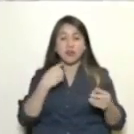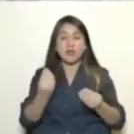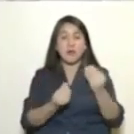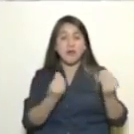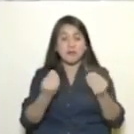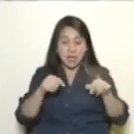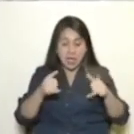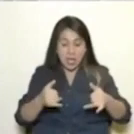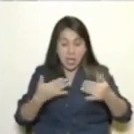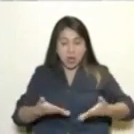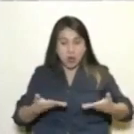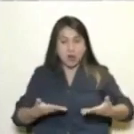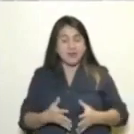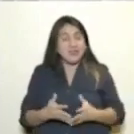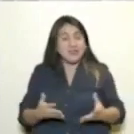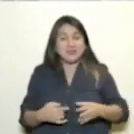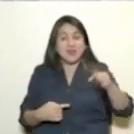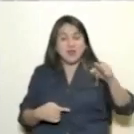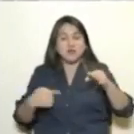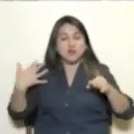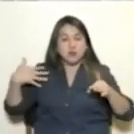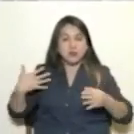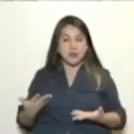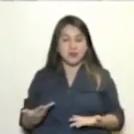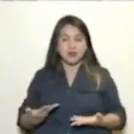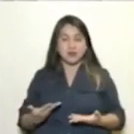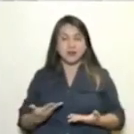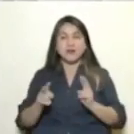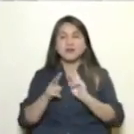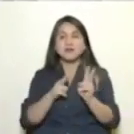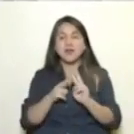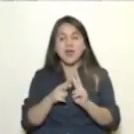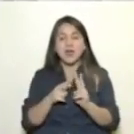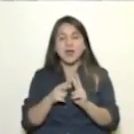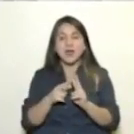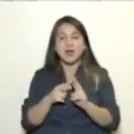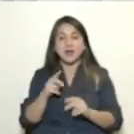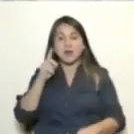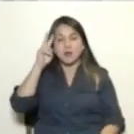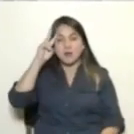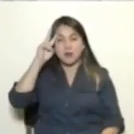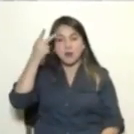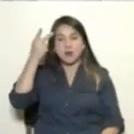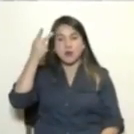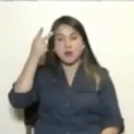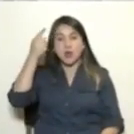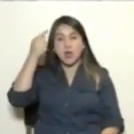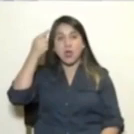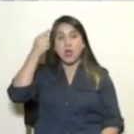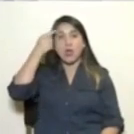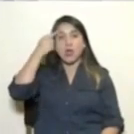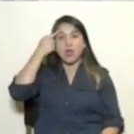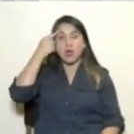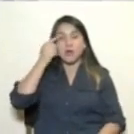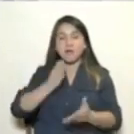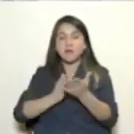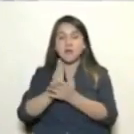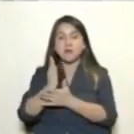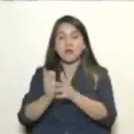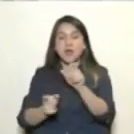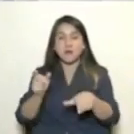pasando ahora, que es tan fundamental, se produzca un clic y empiecen a pensar también estos